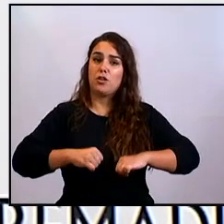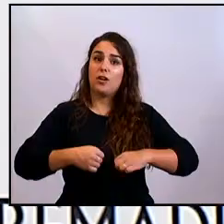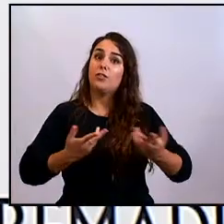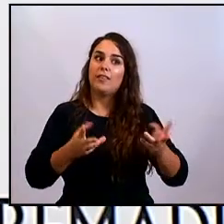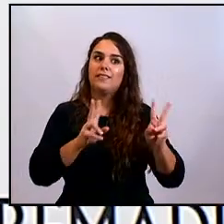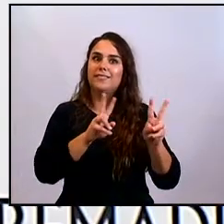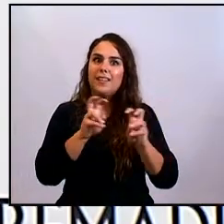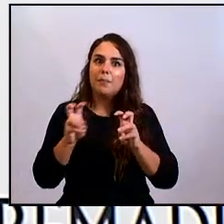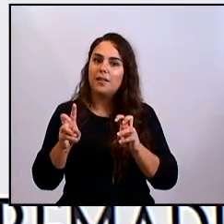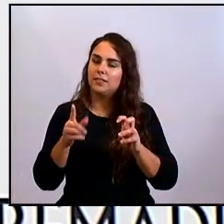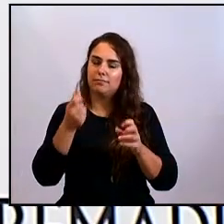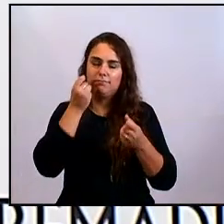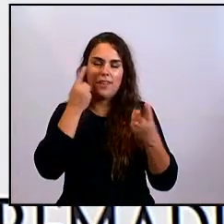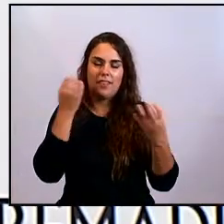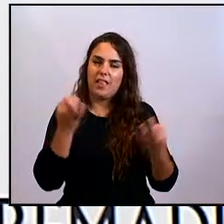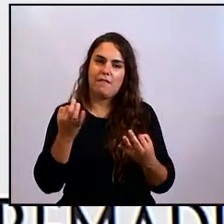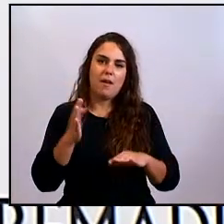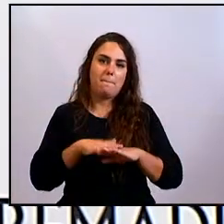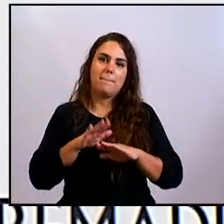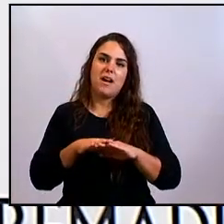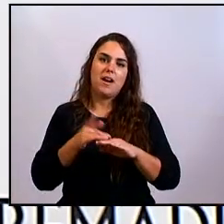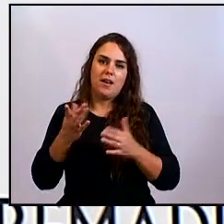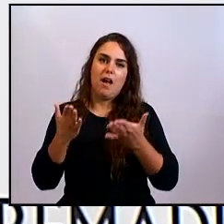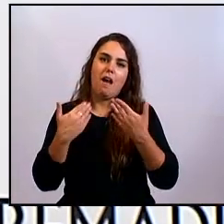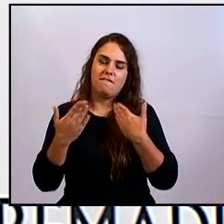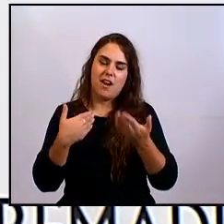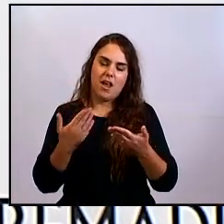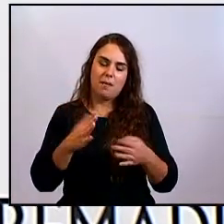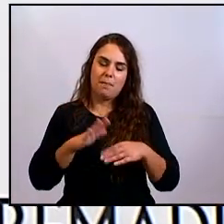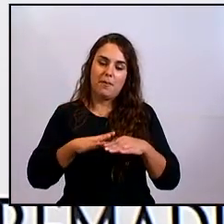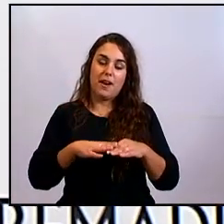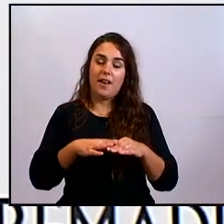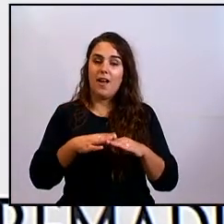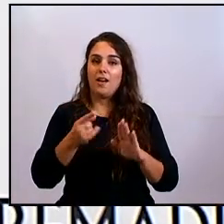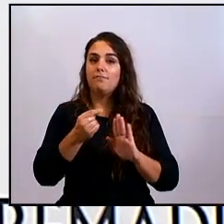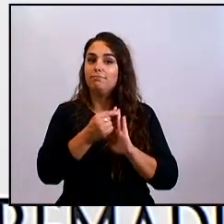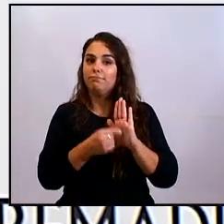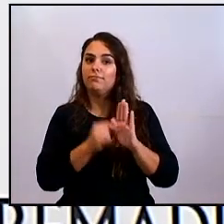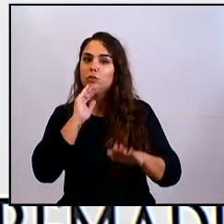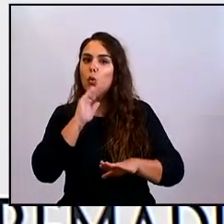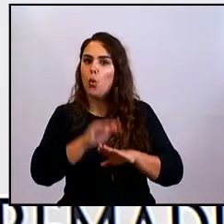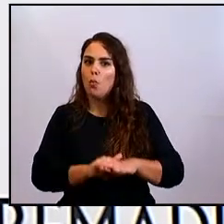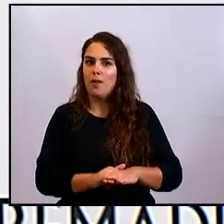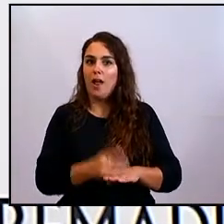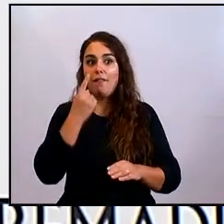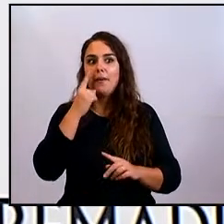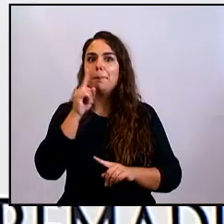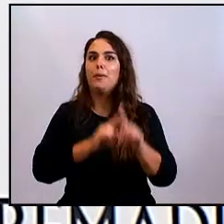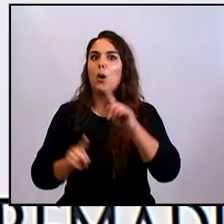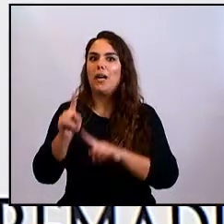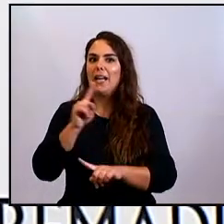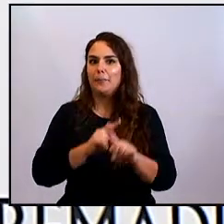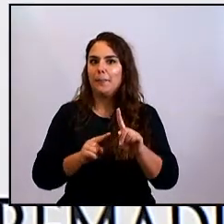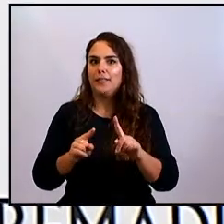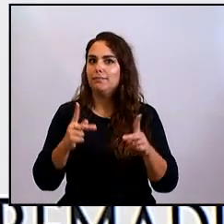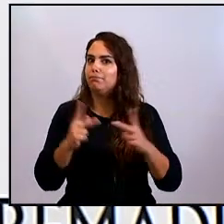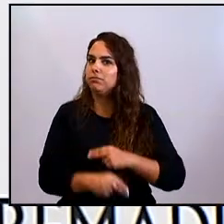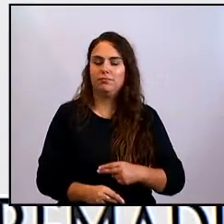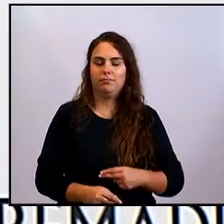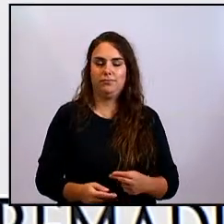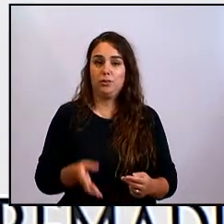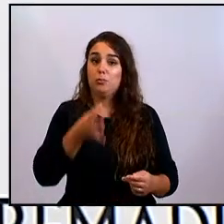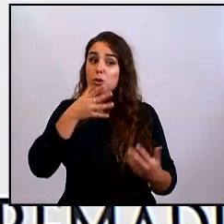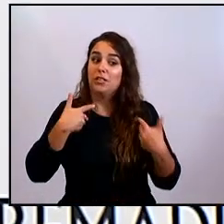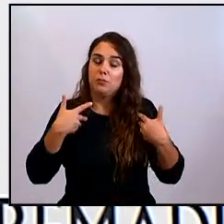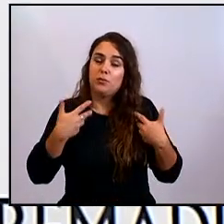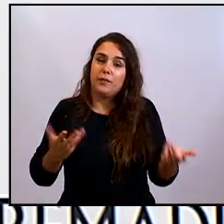tendrán que tenerse en cuenta a la hora de acatar y atajar un problema que estamos padeciendo